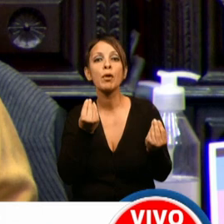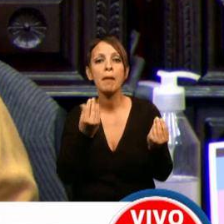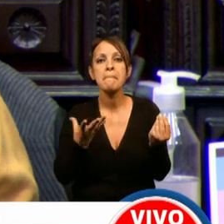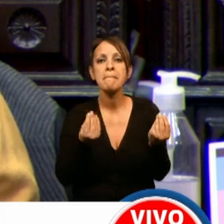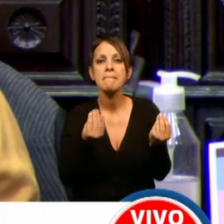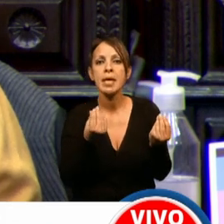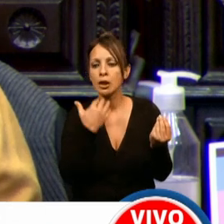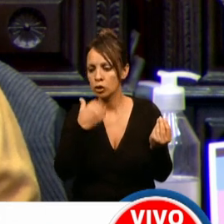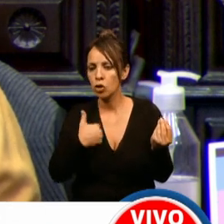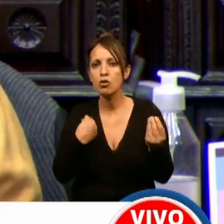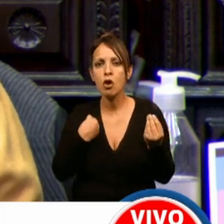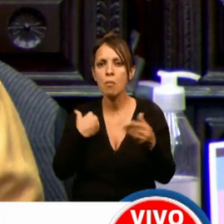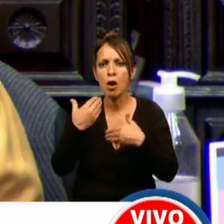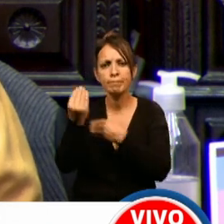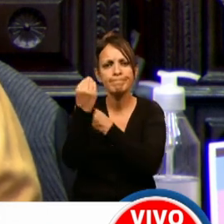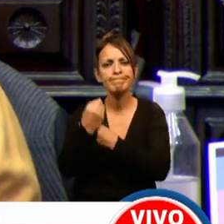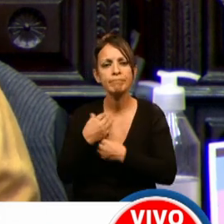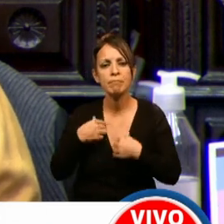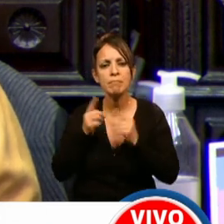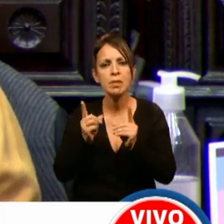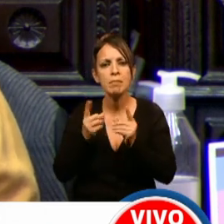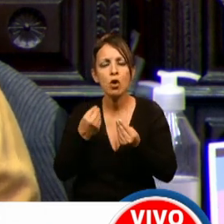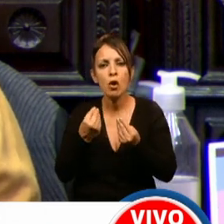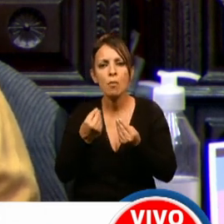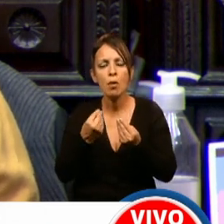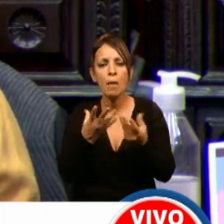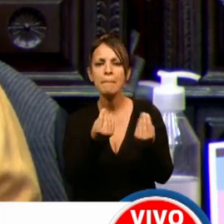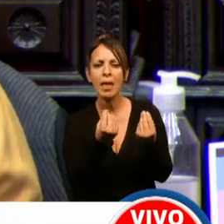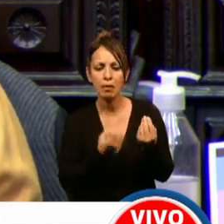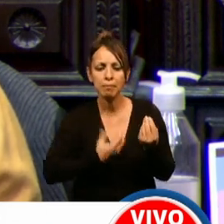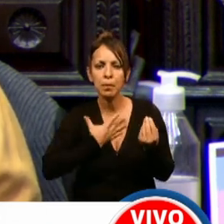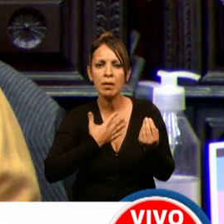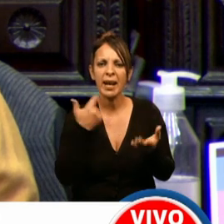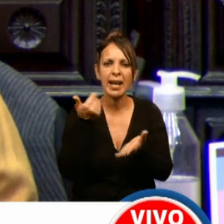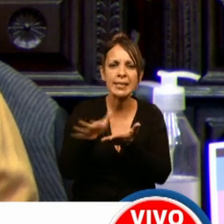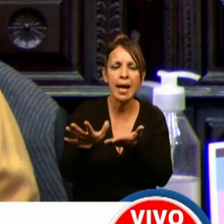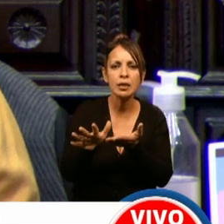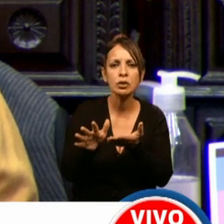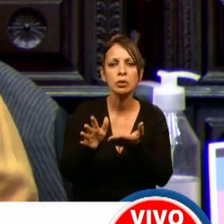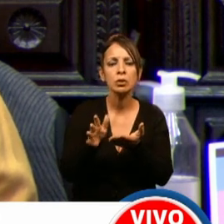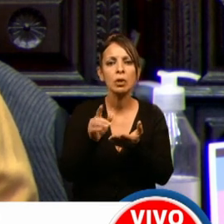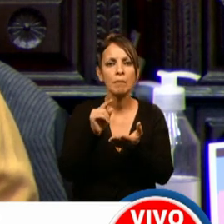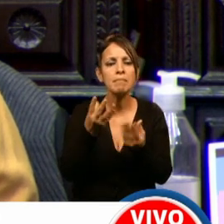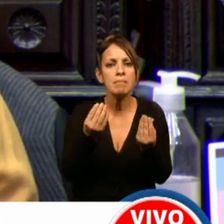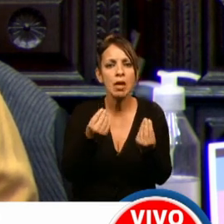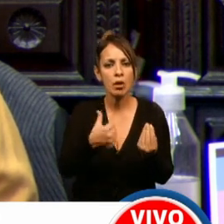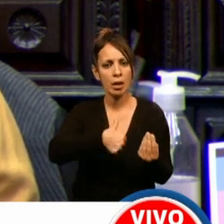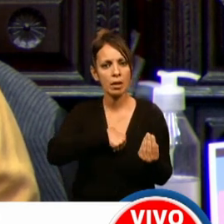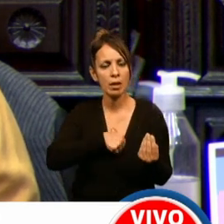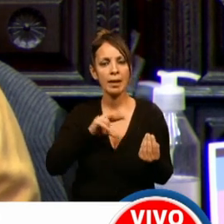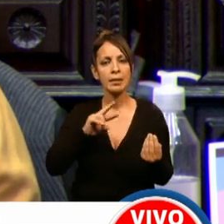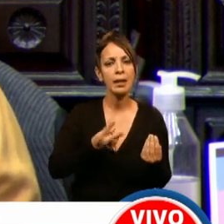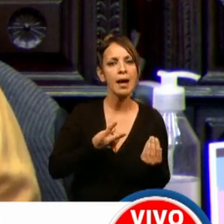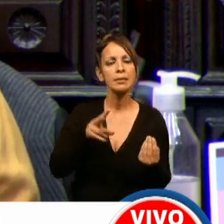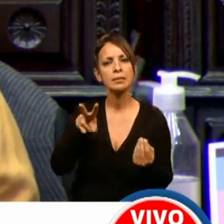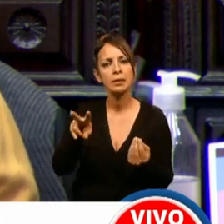no tener como solventarse económicamente las vidas el temor al rechazo de que la identidad travesti trans sea generador